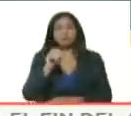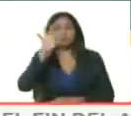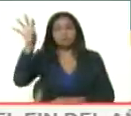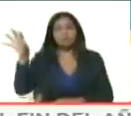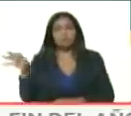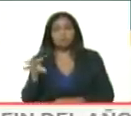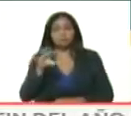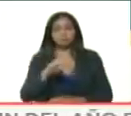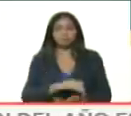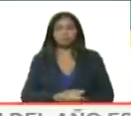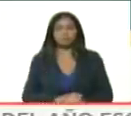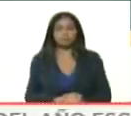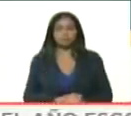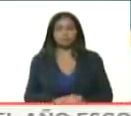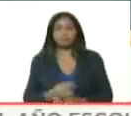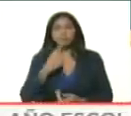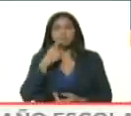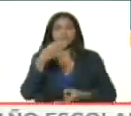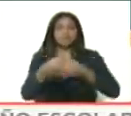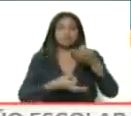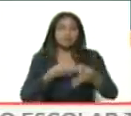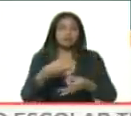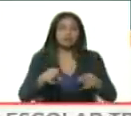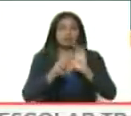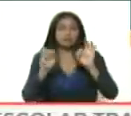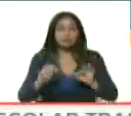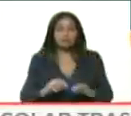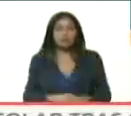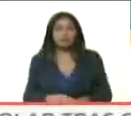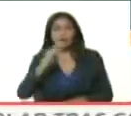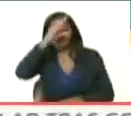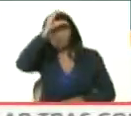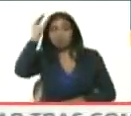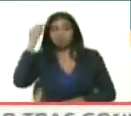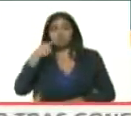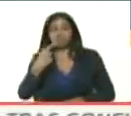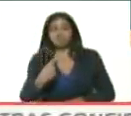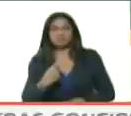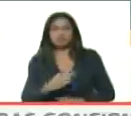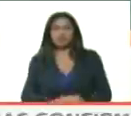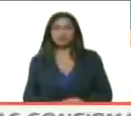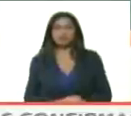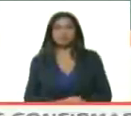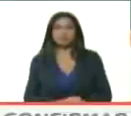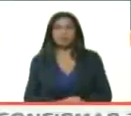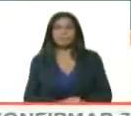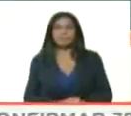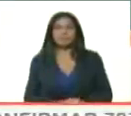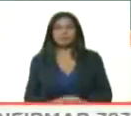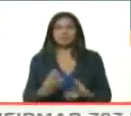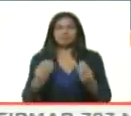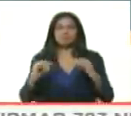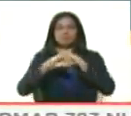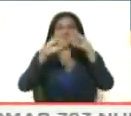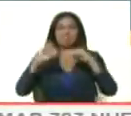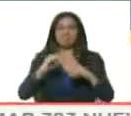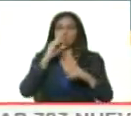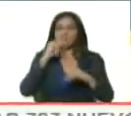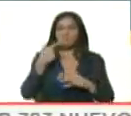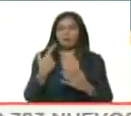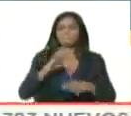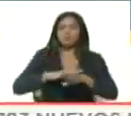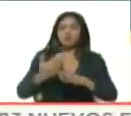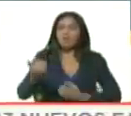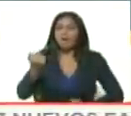naciones. Decía ayer el señor Donald Trump que lo hacía muy infeliz la